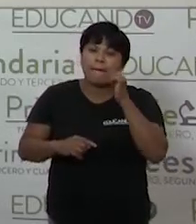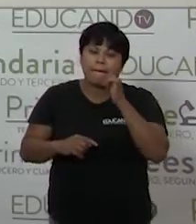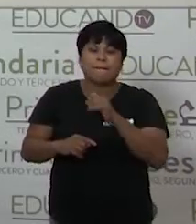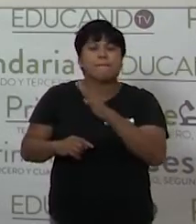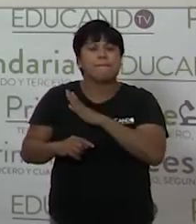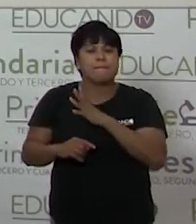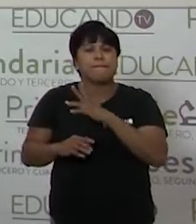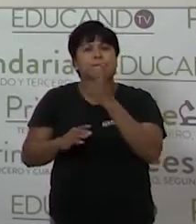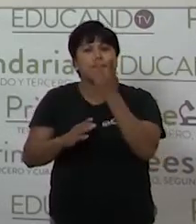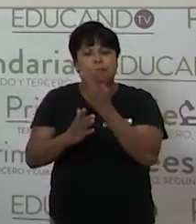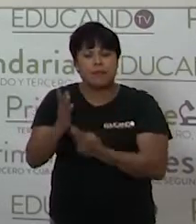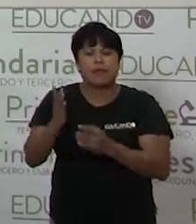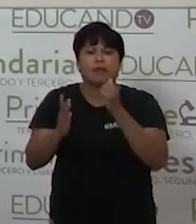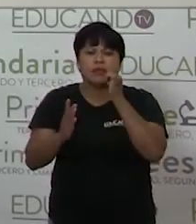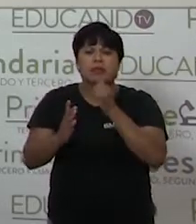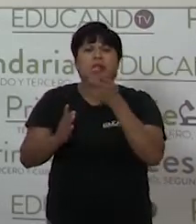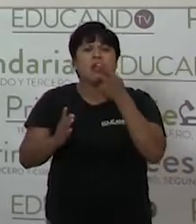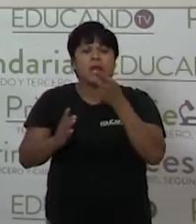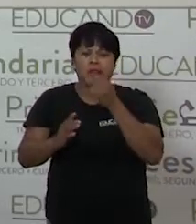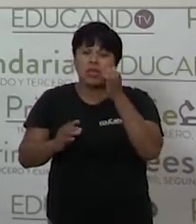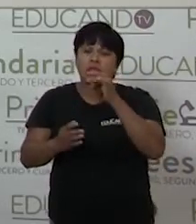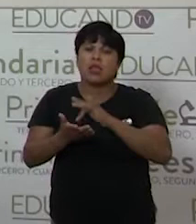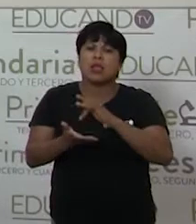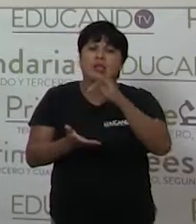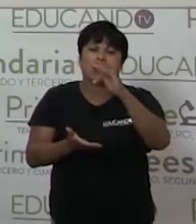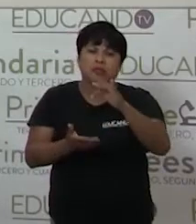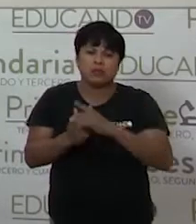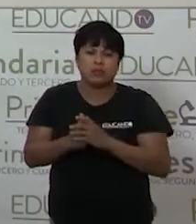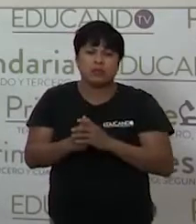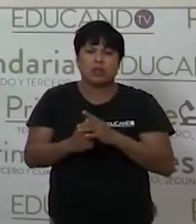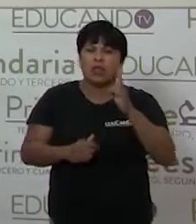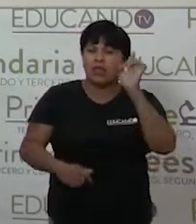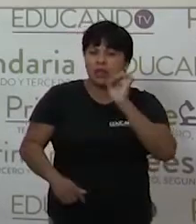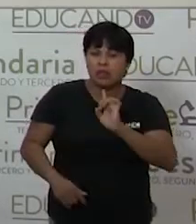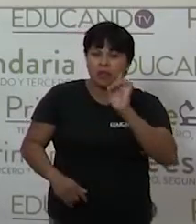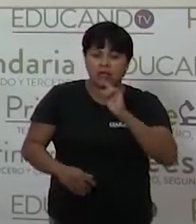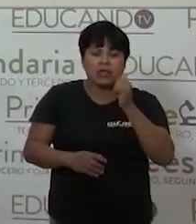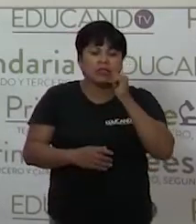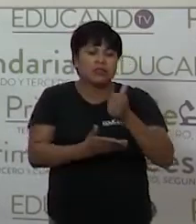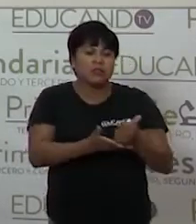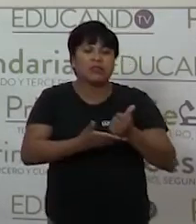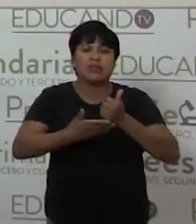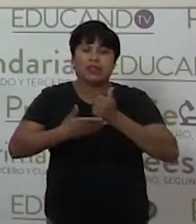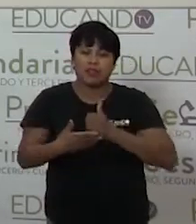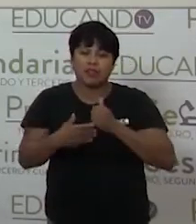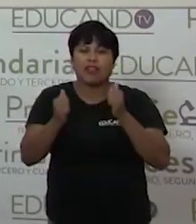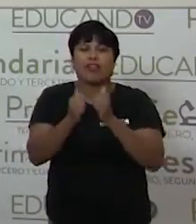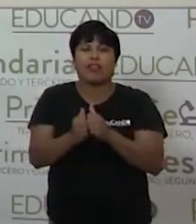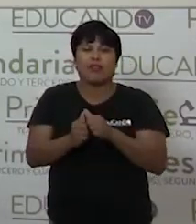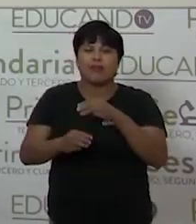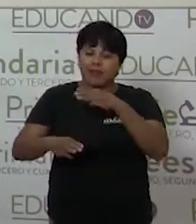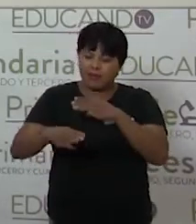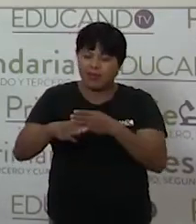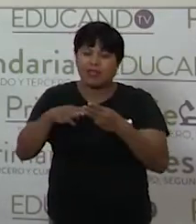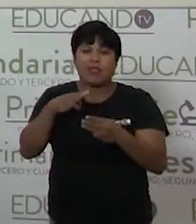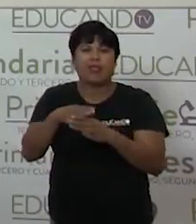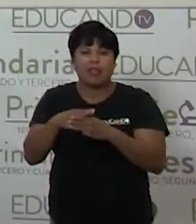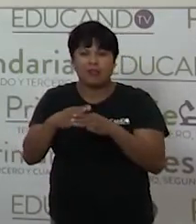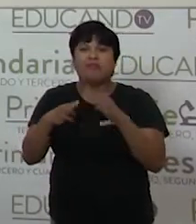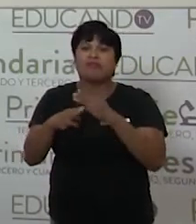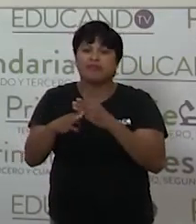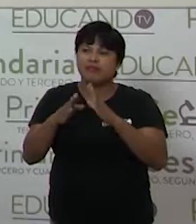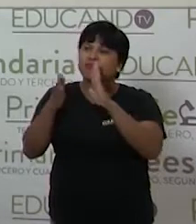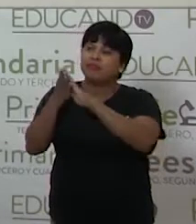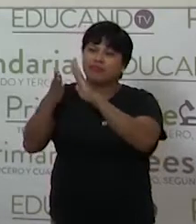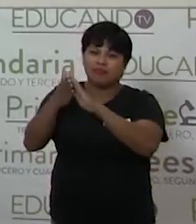los programas procurado agradecer a las chicas que nos ayudan con nuestro material